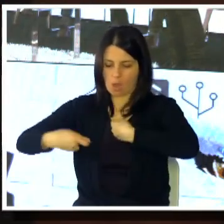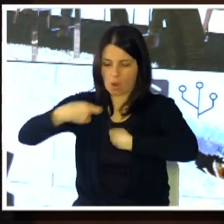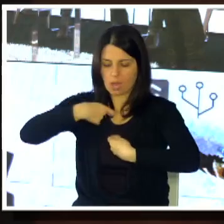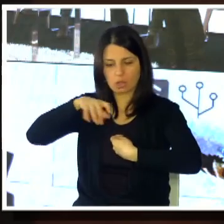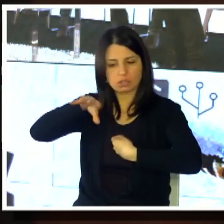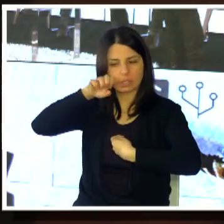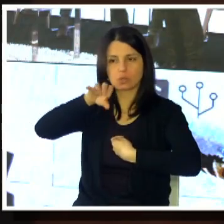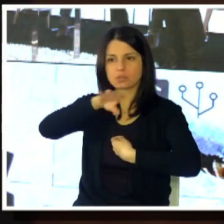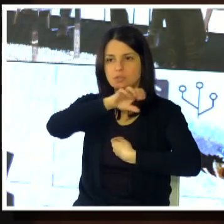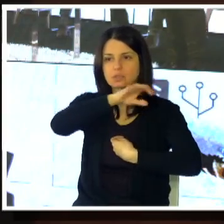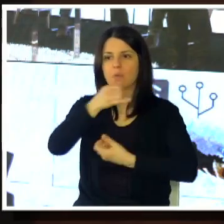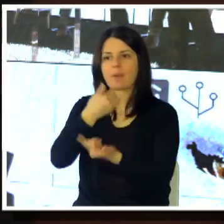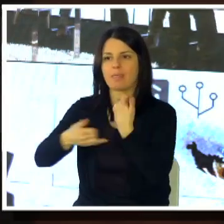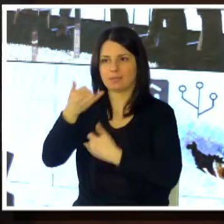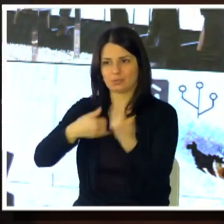de datos.